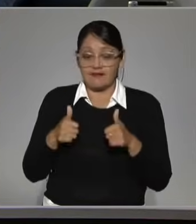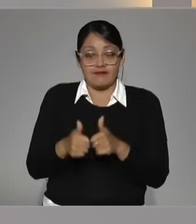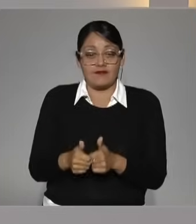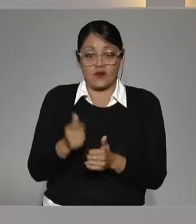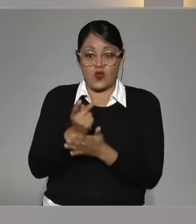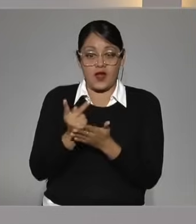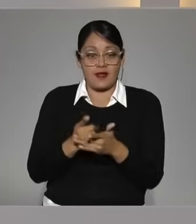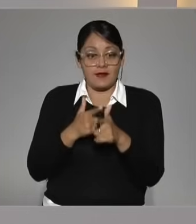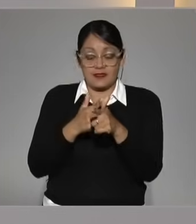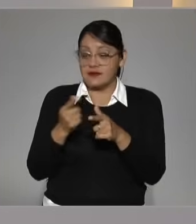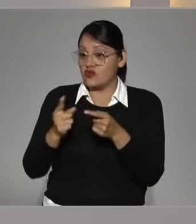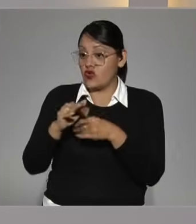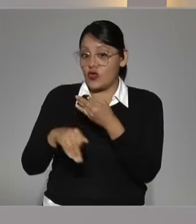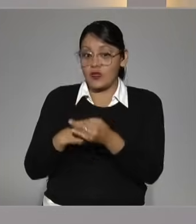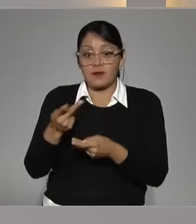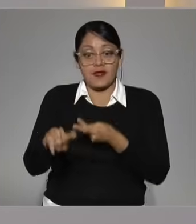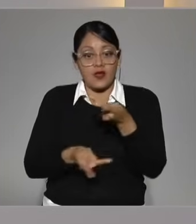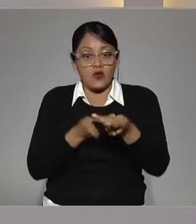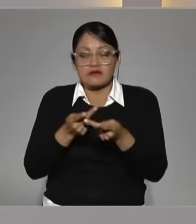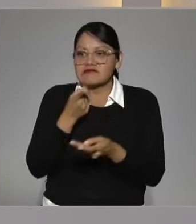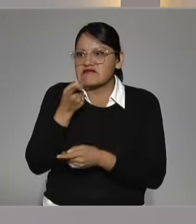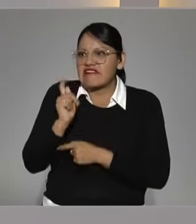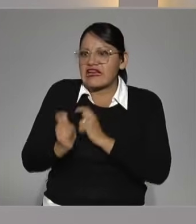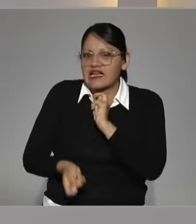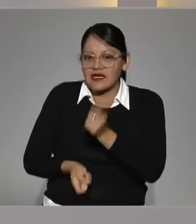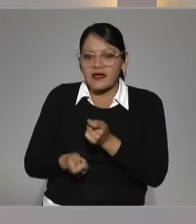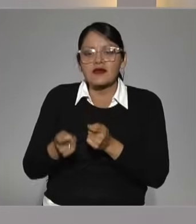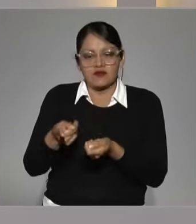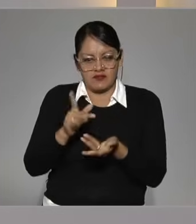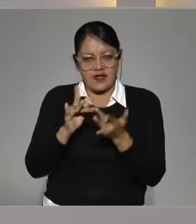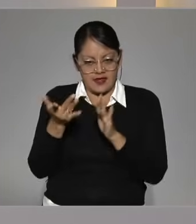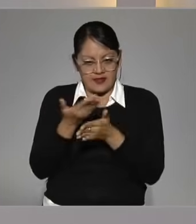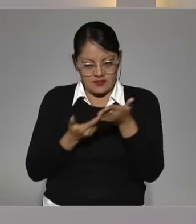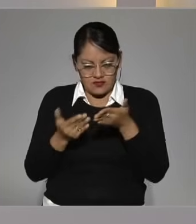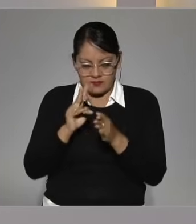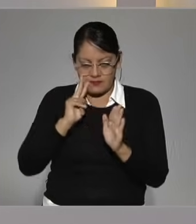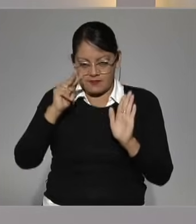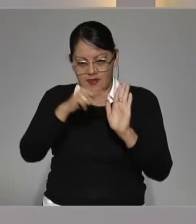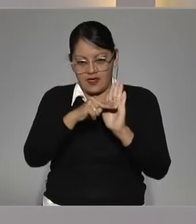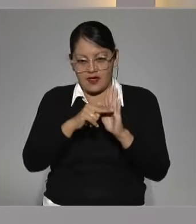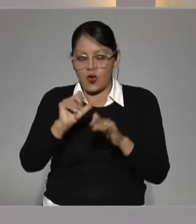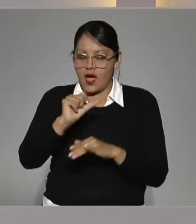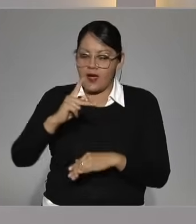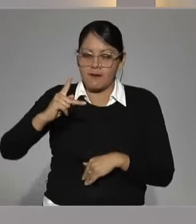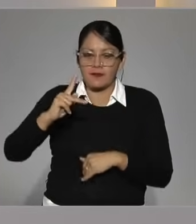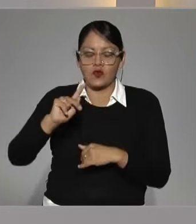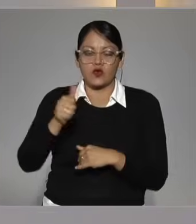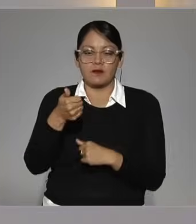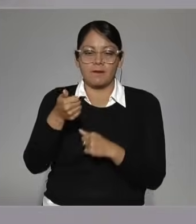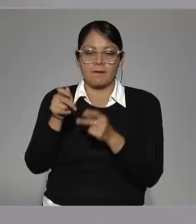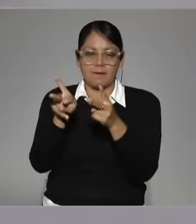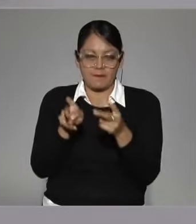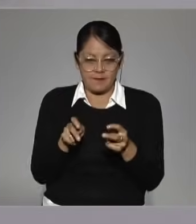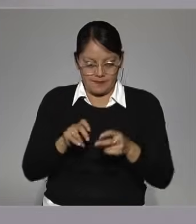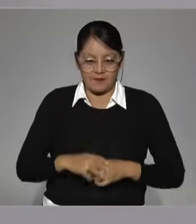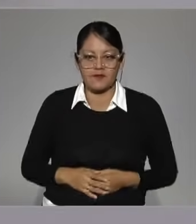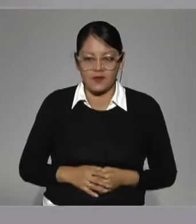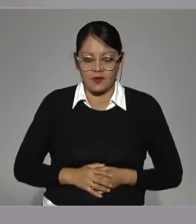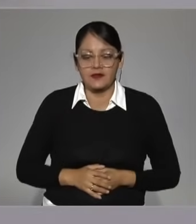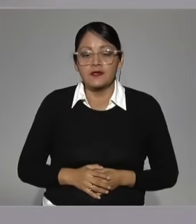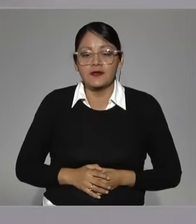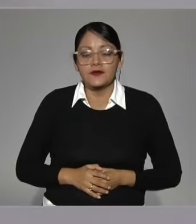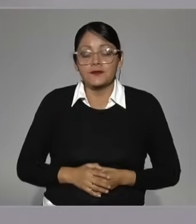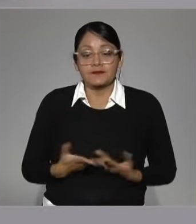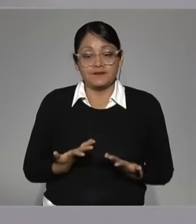y todos los que están preguntando que qué se mencionó, pues véalo en redes o baje la aplicación 11 Más Letras. Así es, vamos a